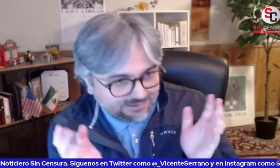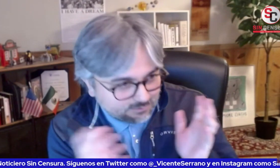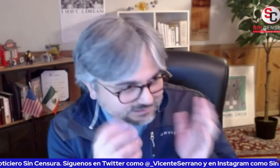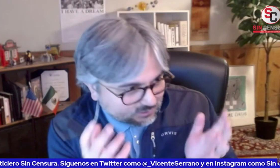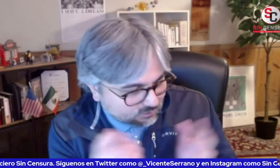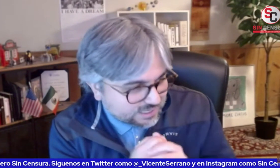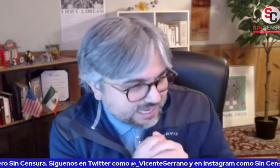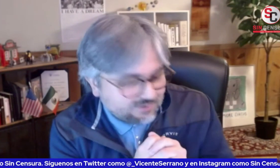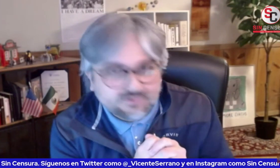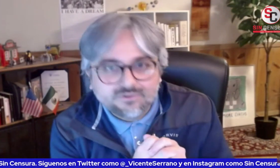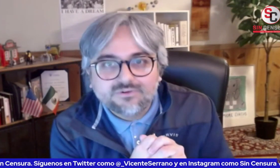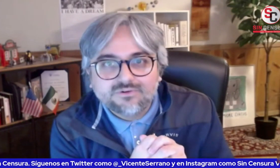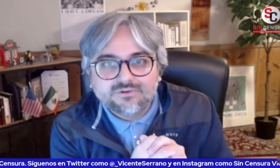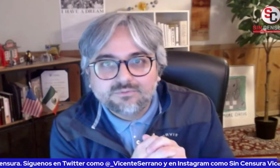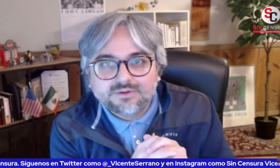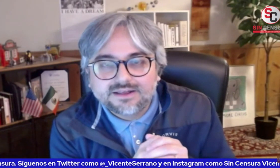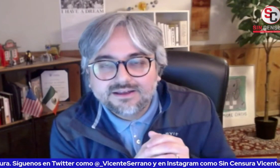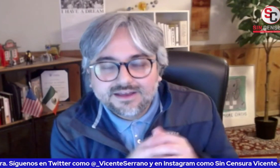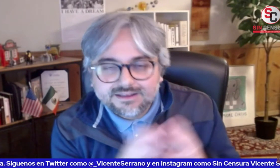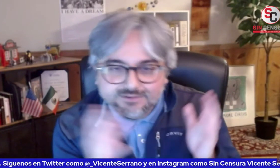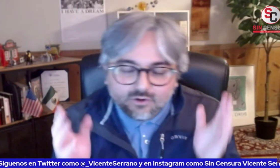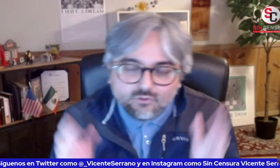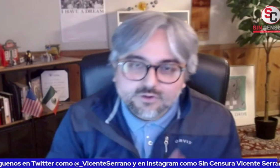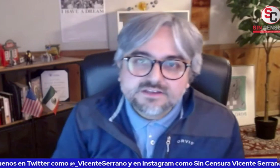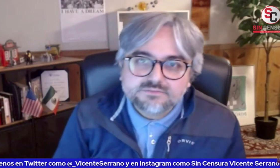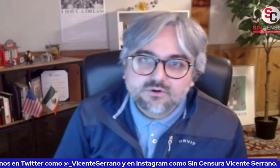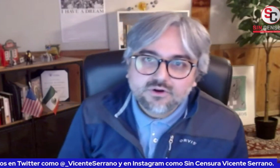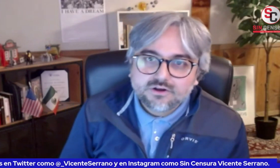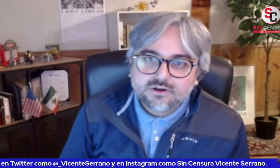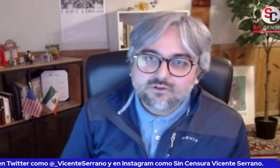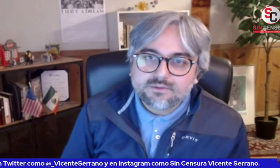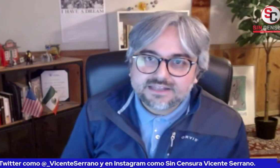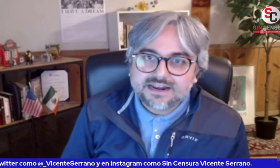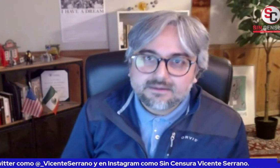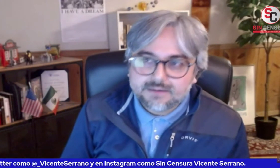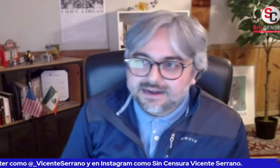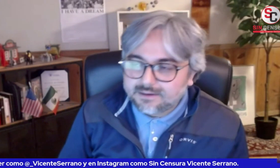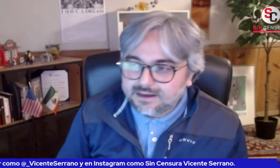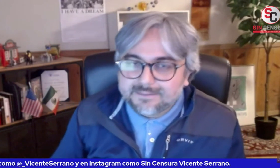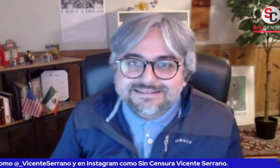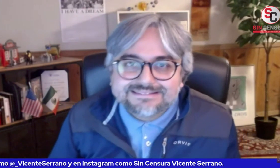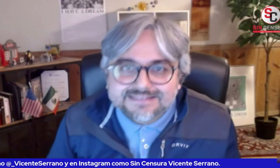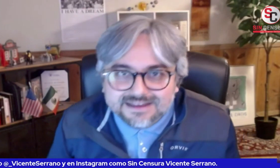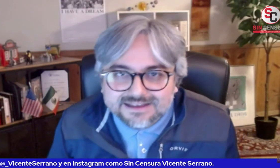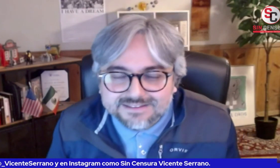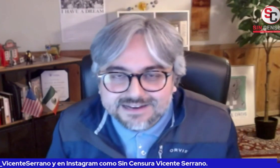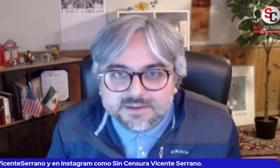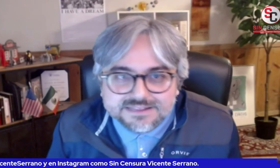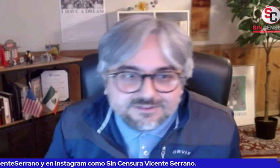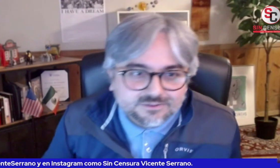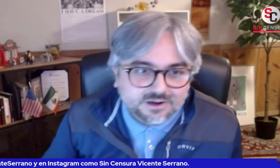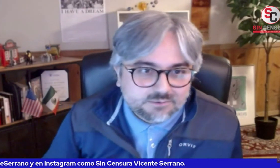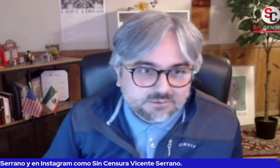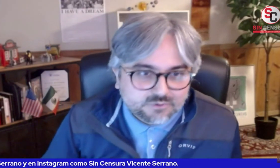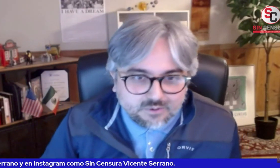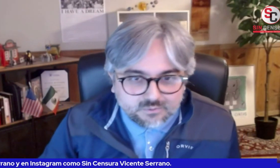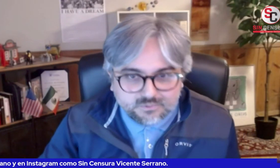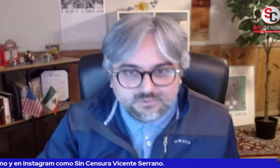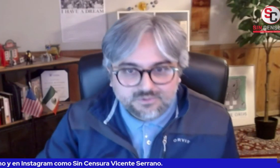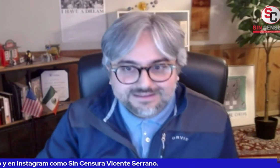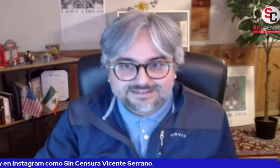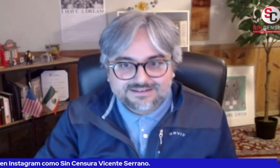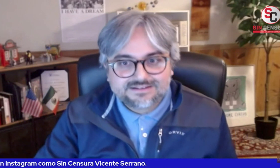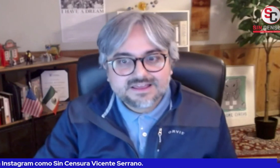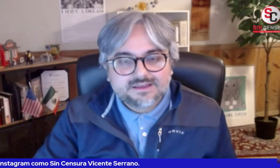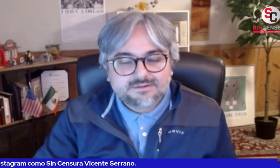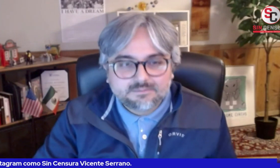para hacerlo más coloquial o para hacer un eufemismo, dominar a la bestia del laberinto, al Minotauro,